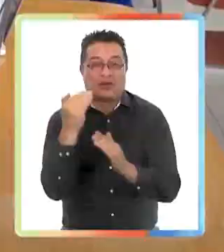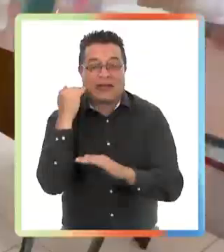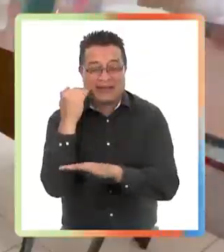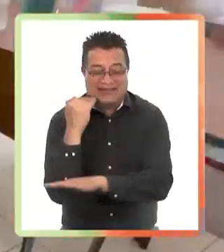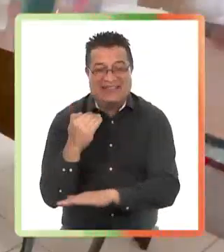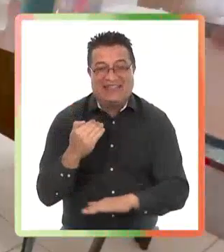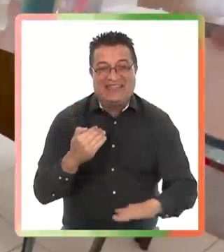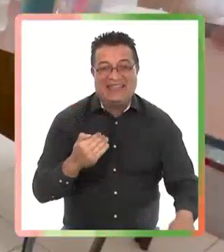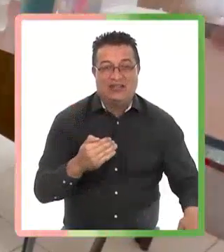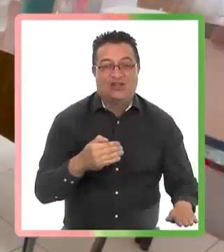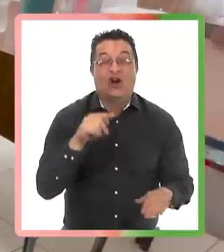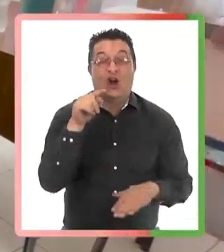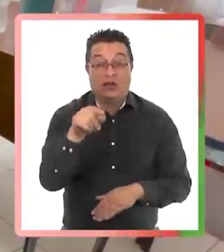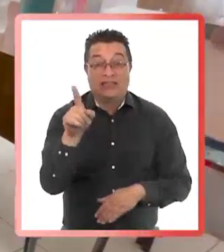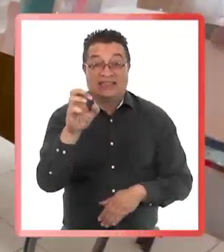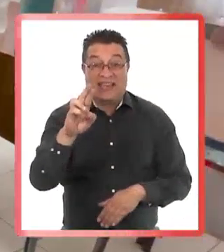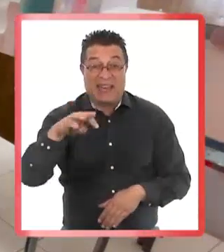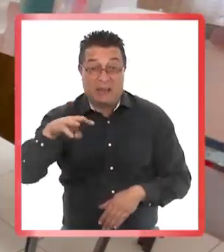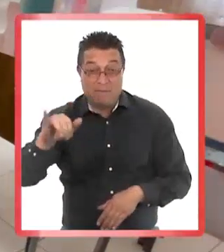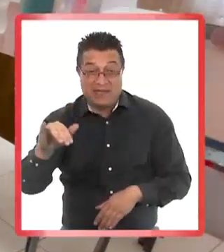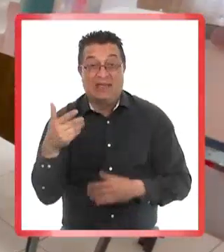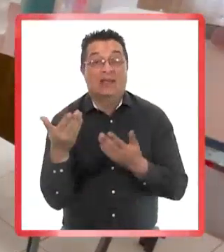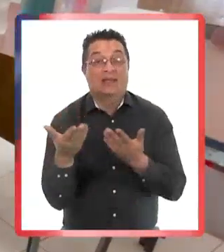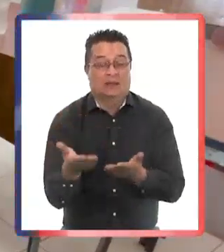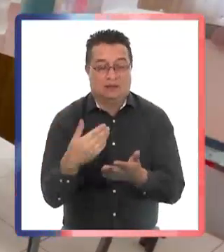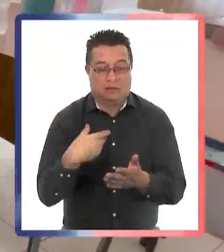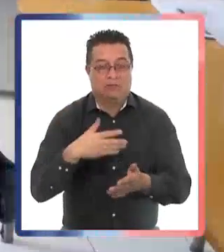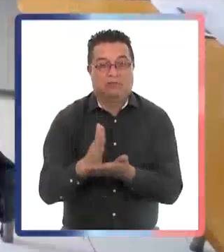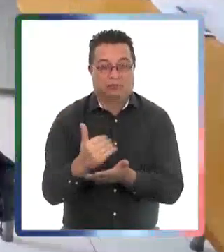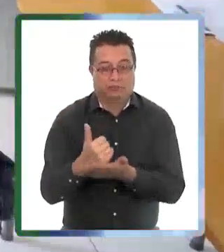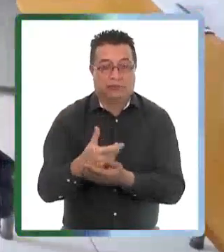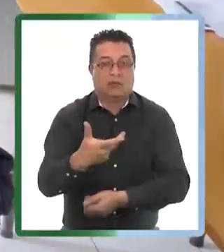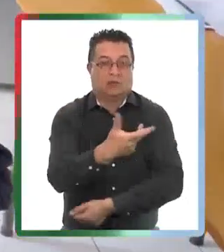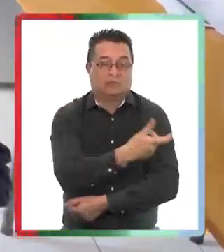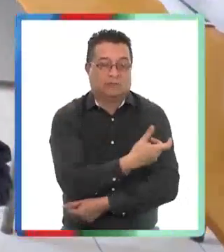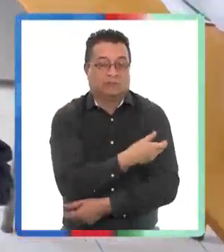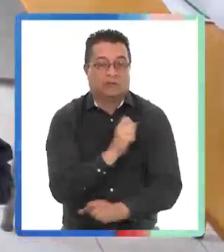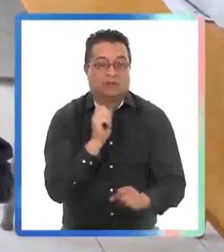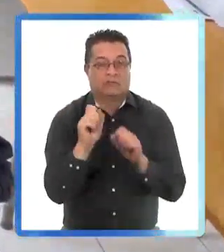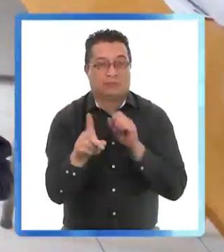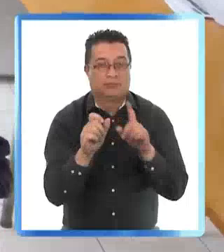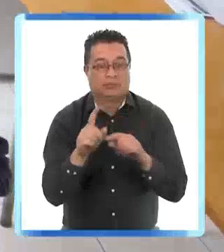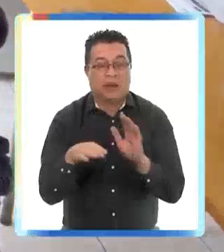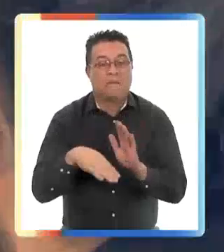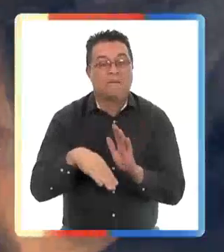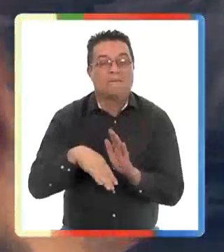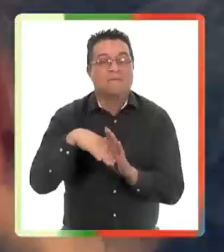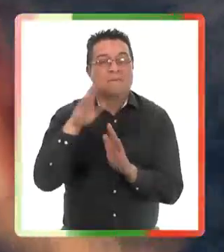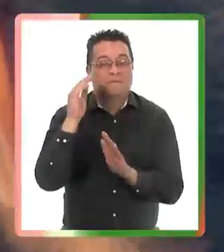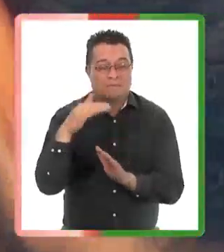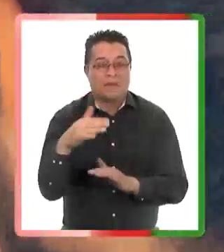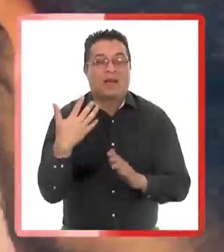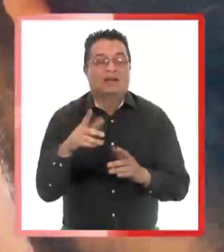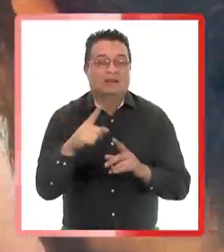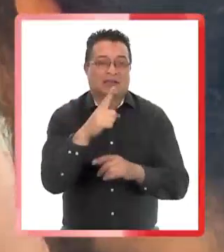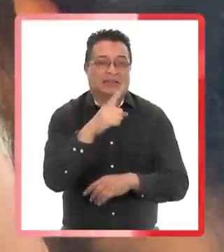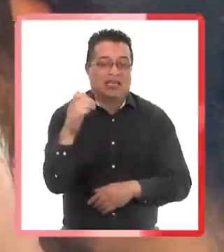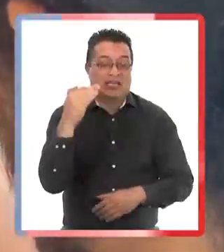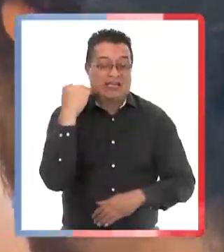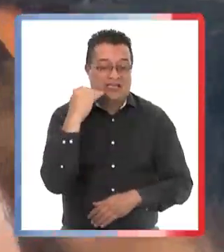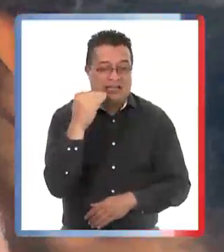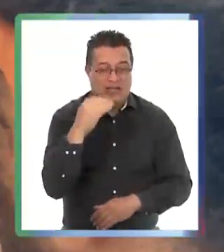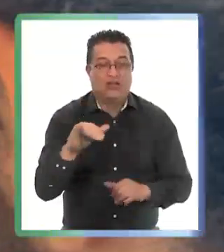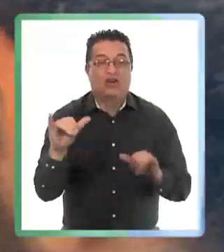orientada hacia la educación parvularia. Profesionales de la Seremi de Salud realizaron un operativo de inmunización que permitió beneficiar a más de